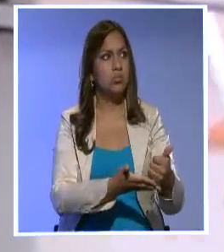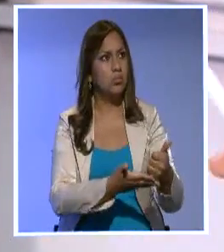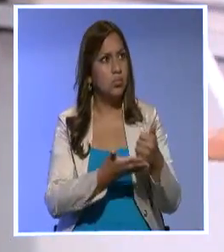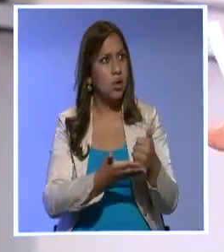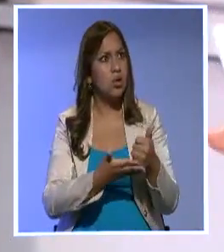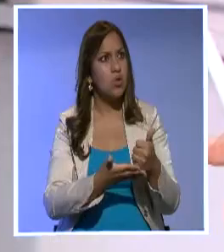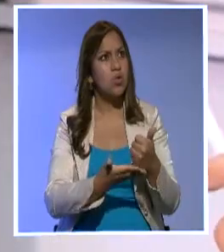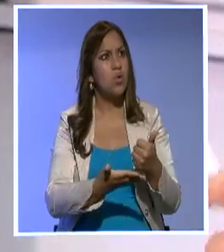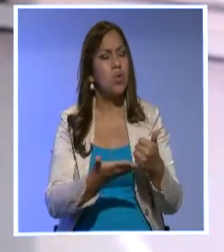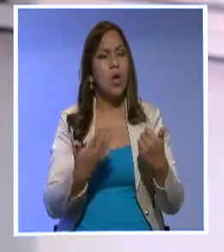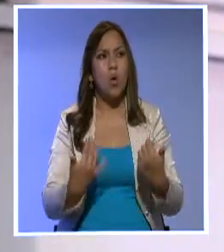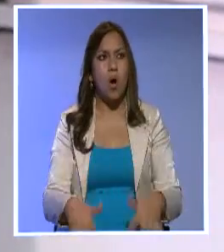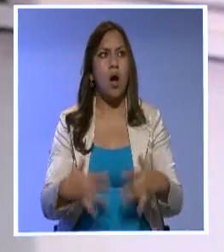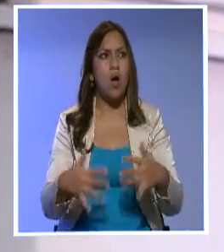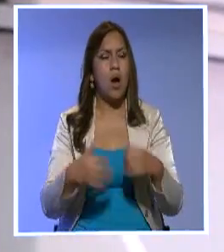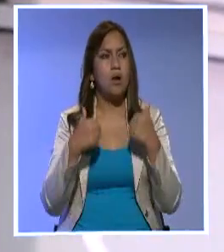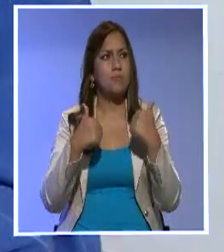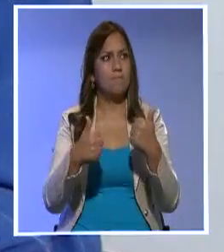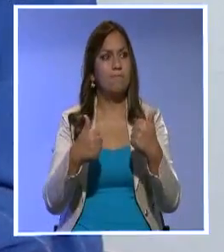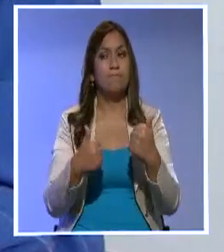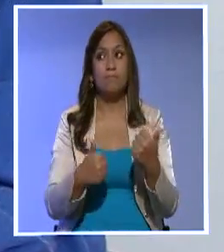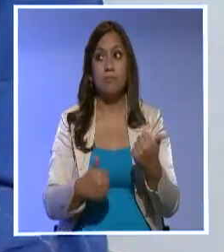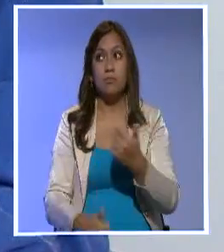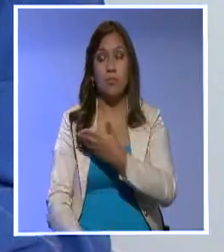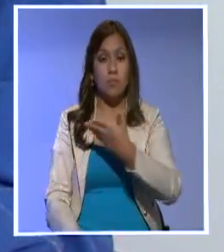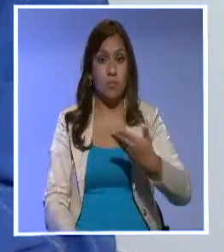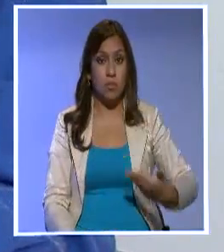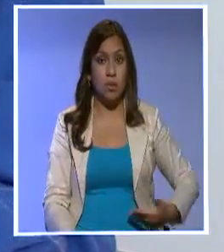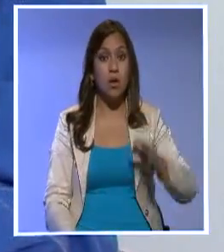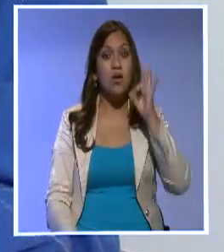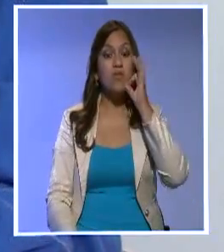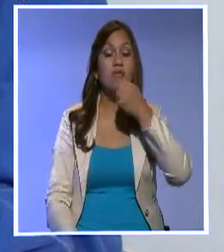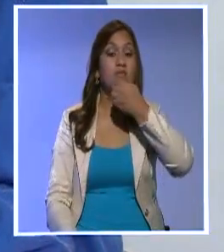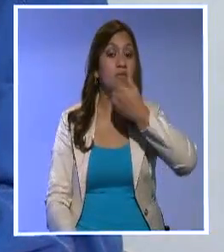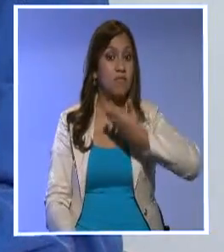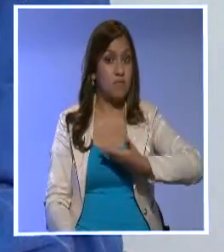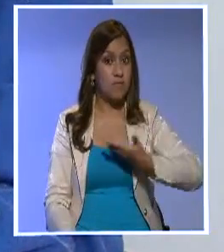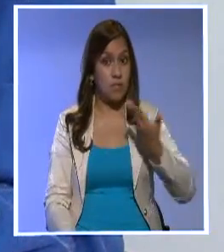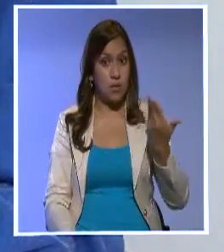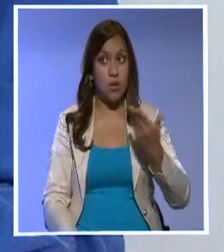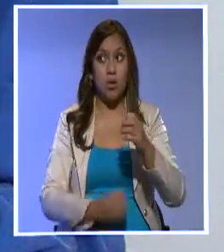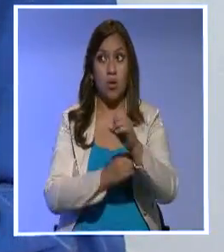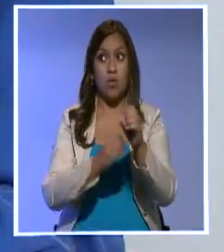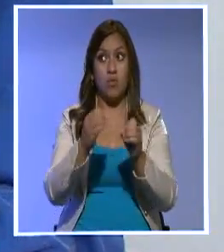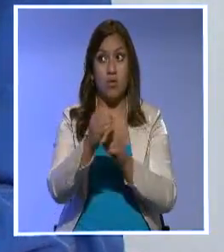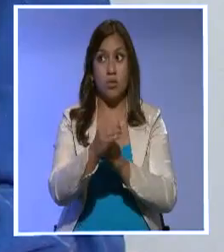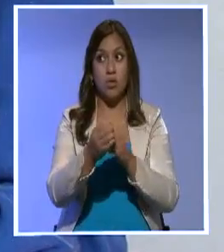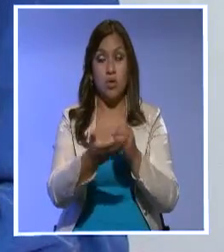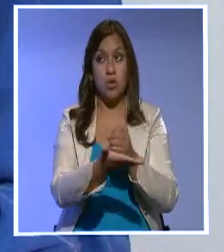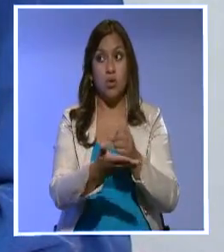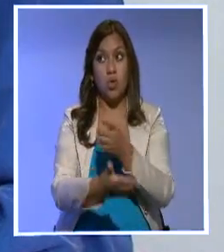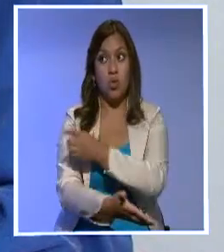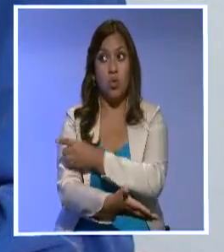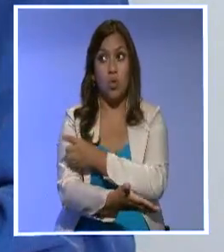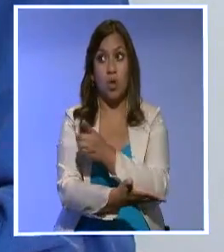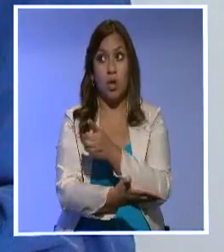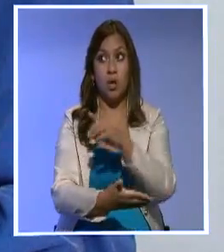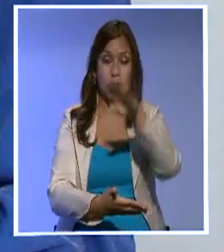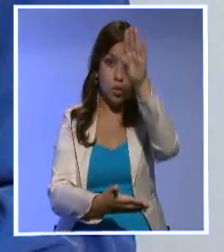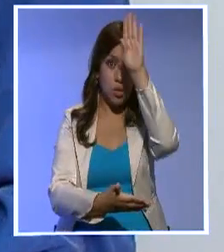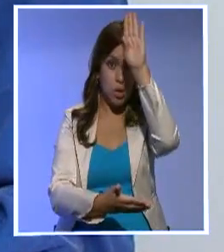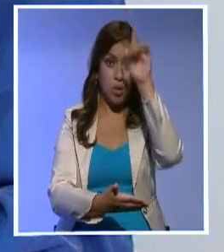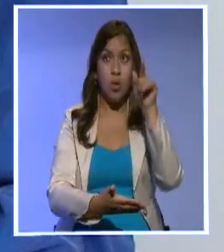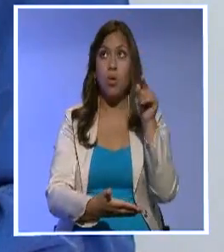debe a cuba el presidente tenía el presidente fidel castro tenía una oficina y un enviado permanente de cuba en